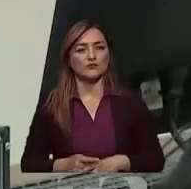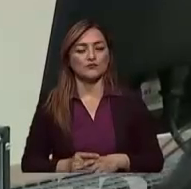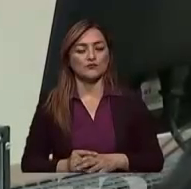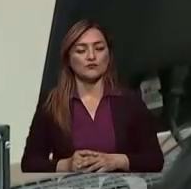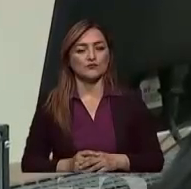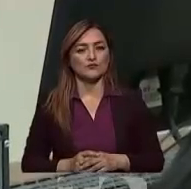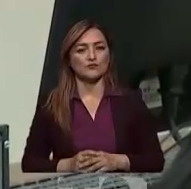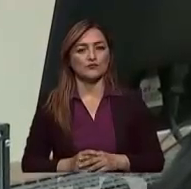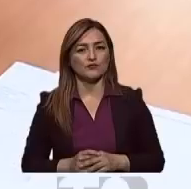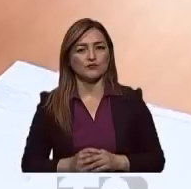24 horas